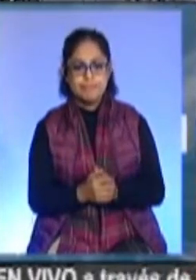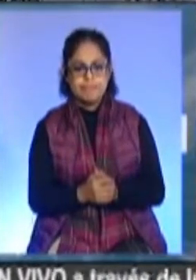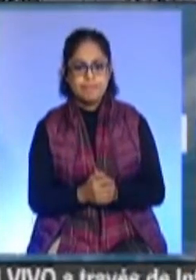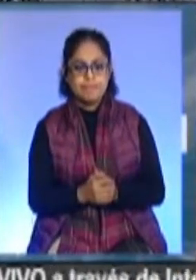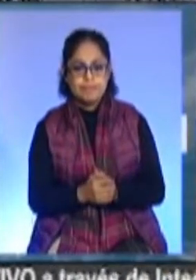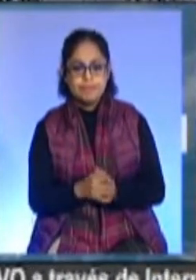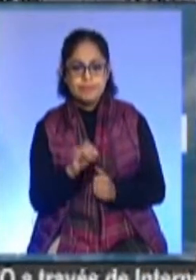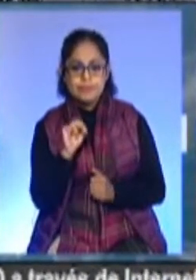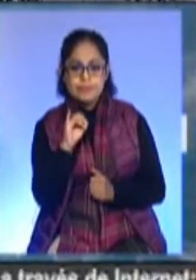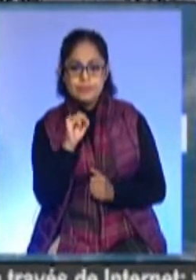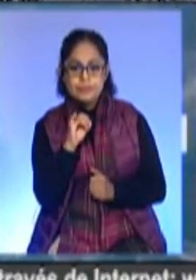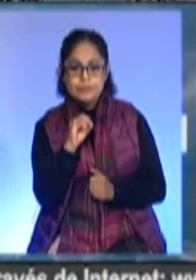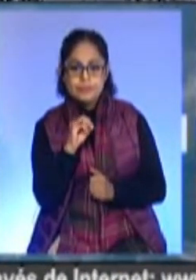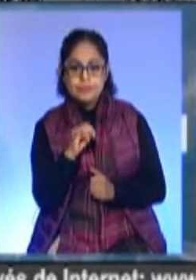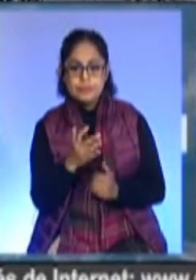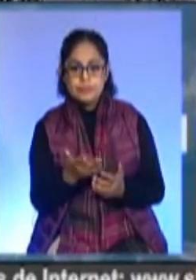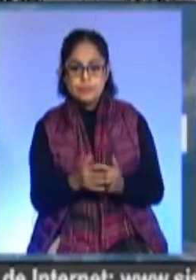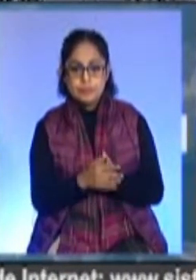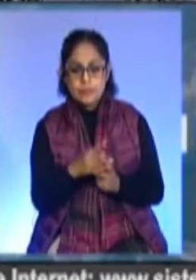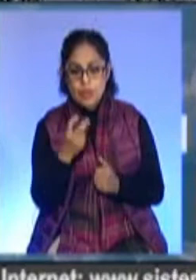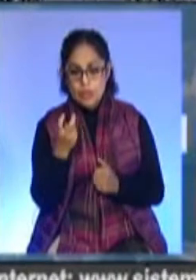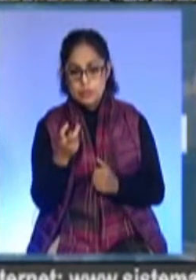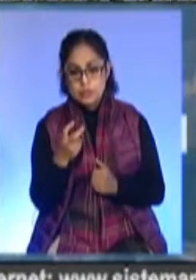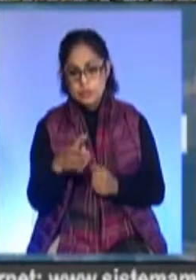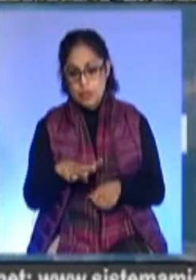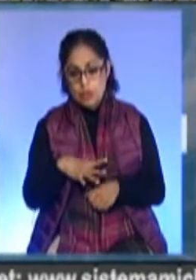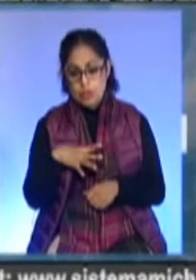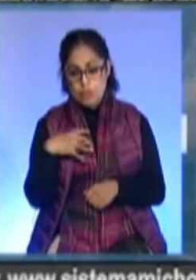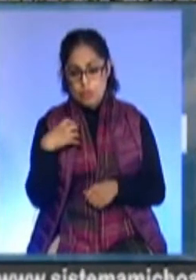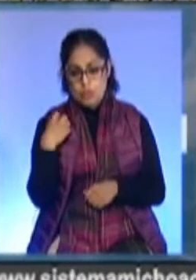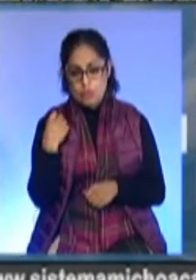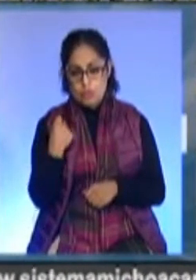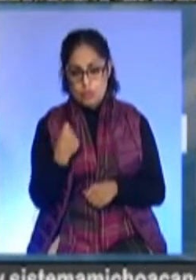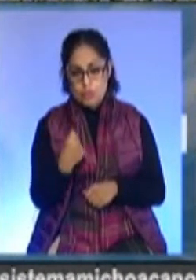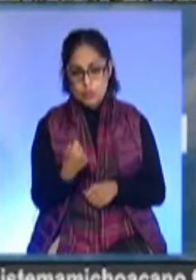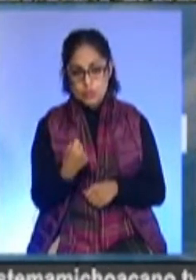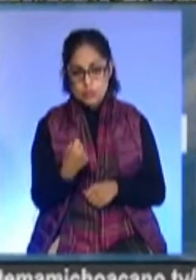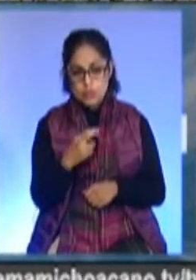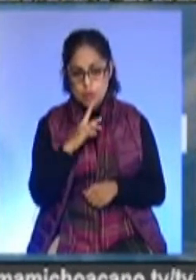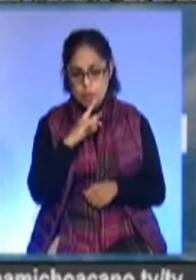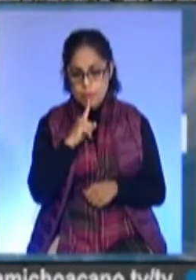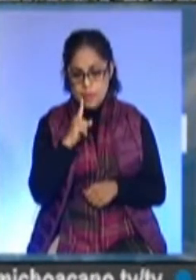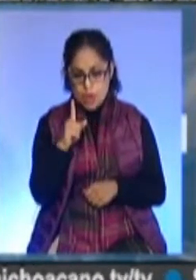va en este esfuerzo de posicionar